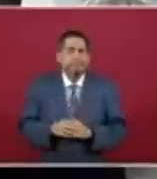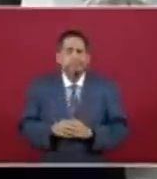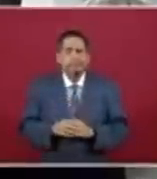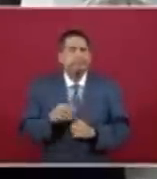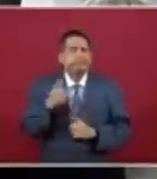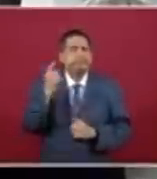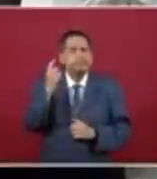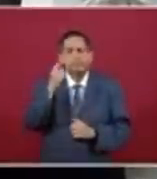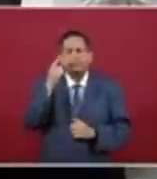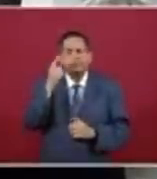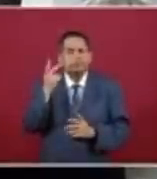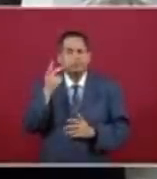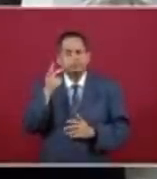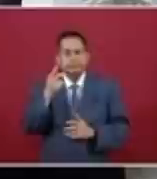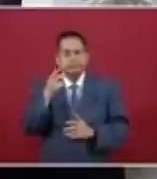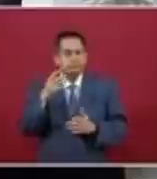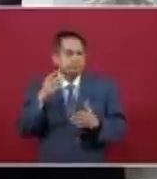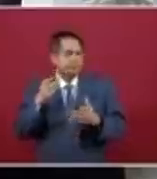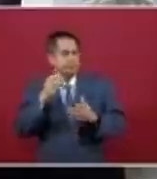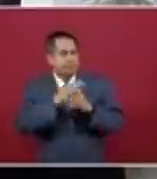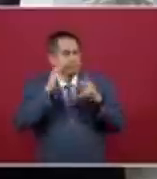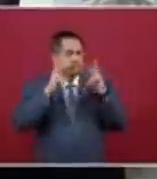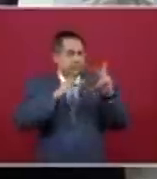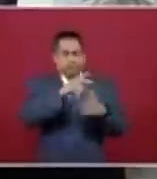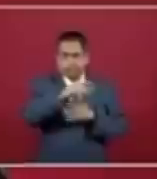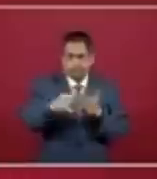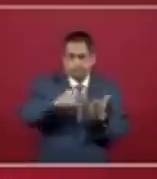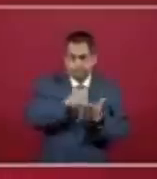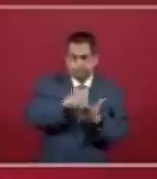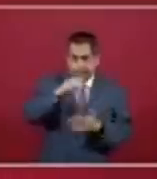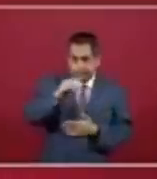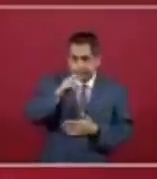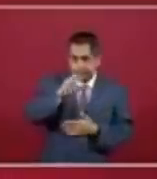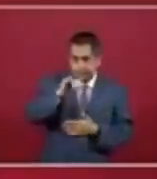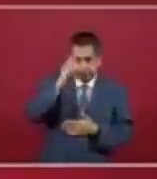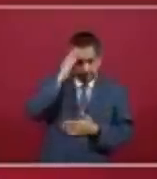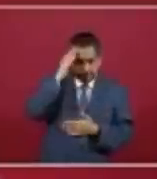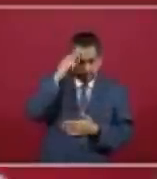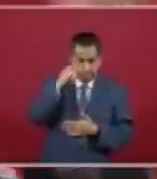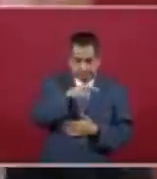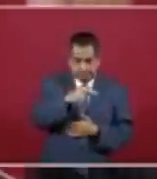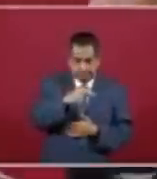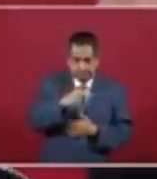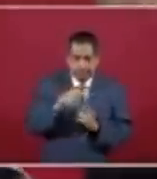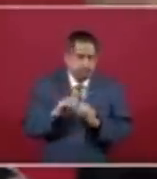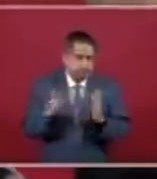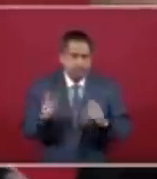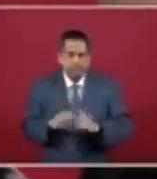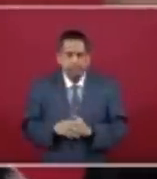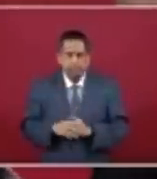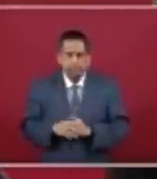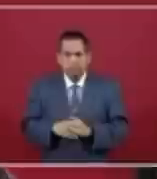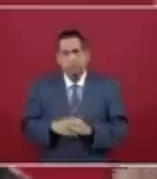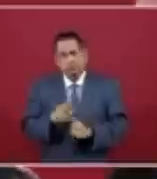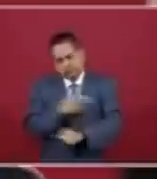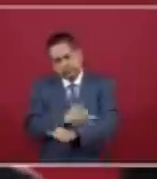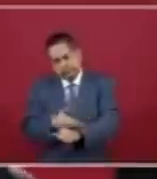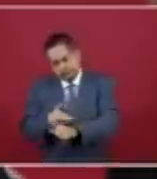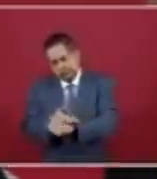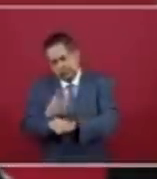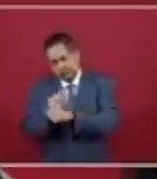que se visiten las islas. Desde luego, va a haber todo un proceso